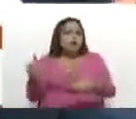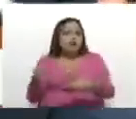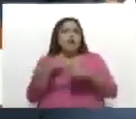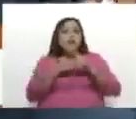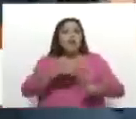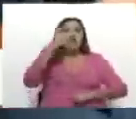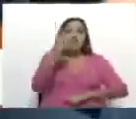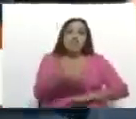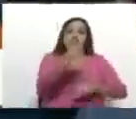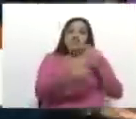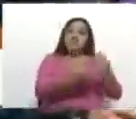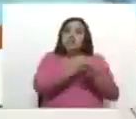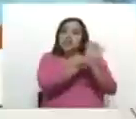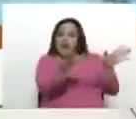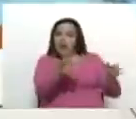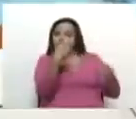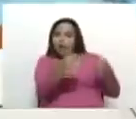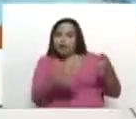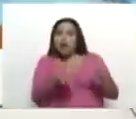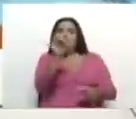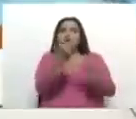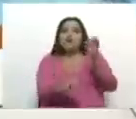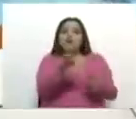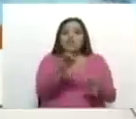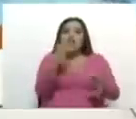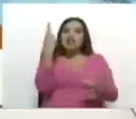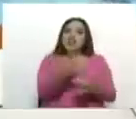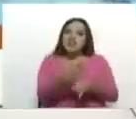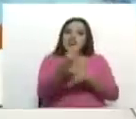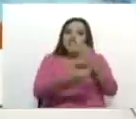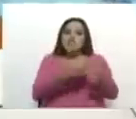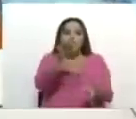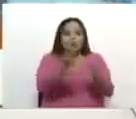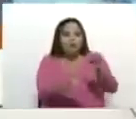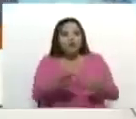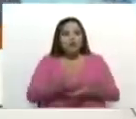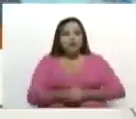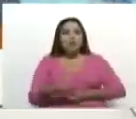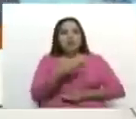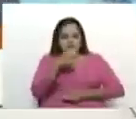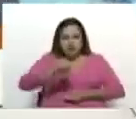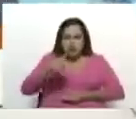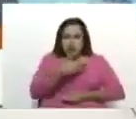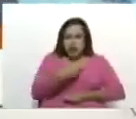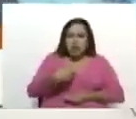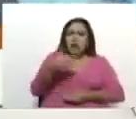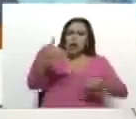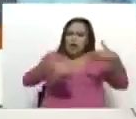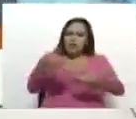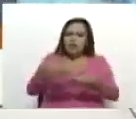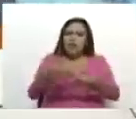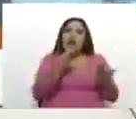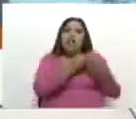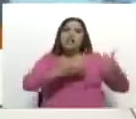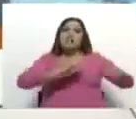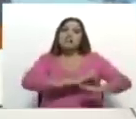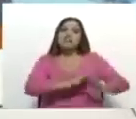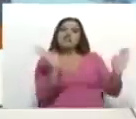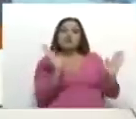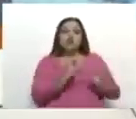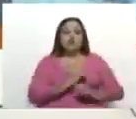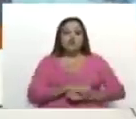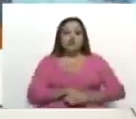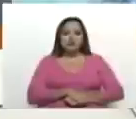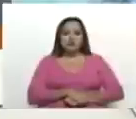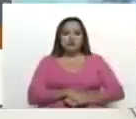las cosas como son la justicia justa Si queremos elecciones libres de sanciones